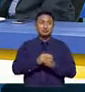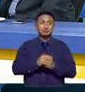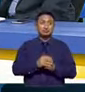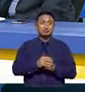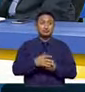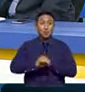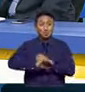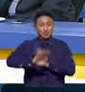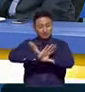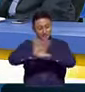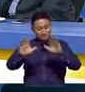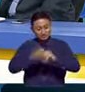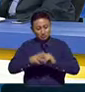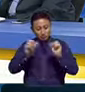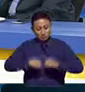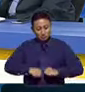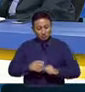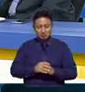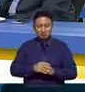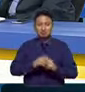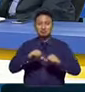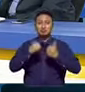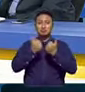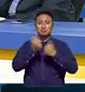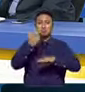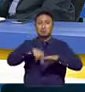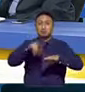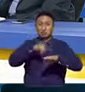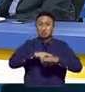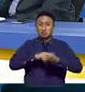es, pudimos poner por lo menos de los asambleístas nacionales